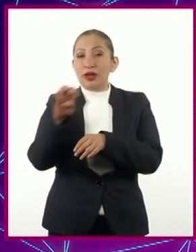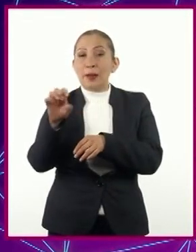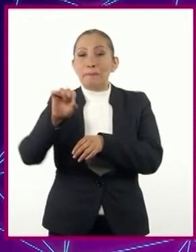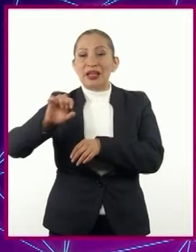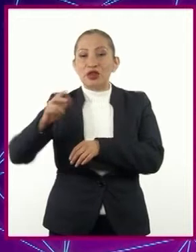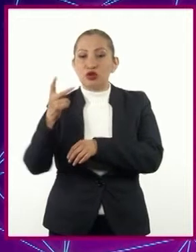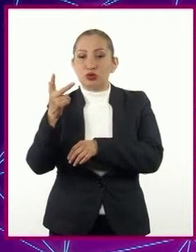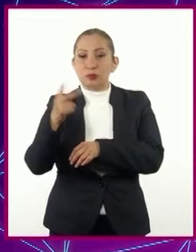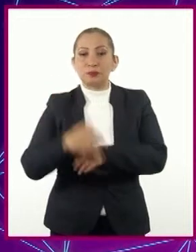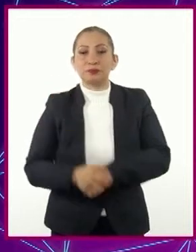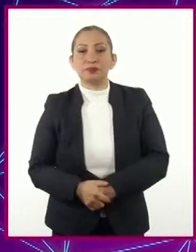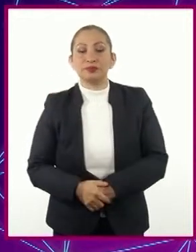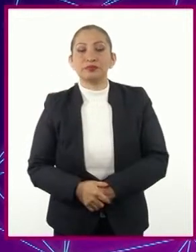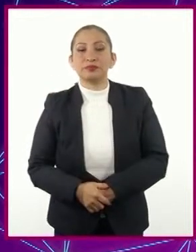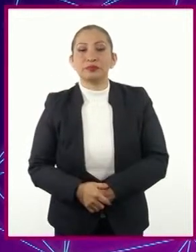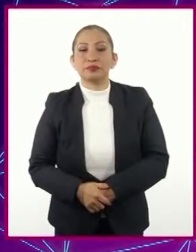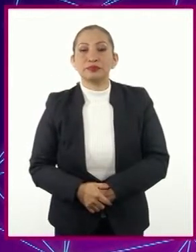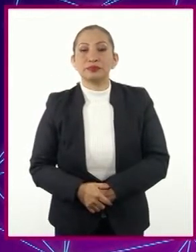3.928.